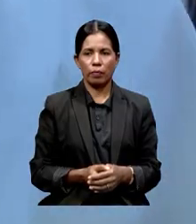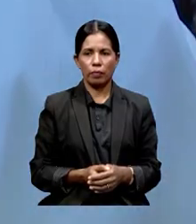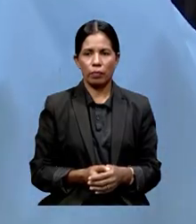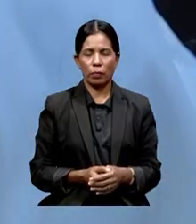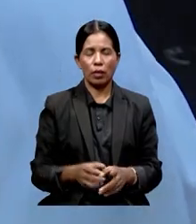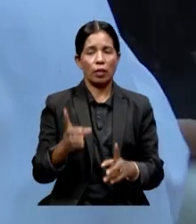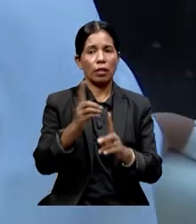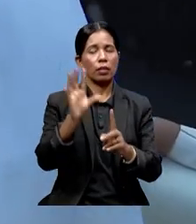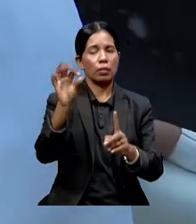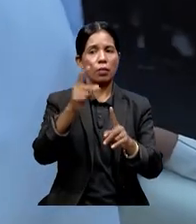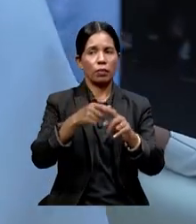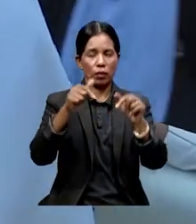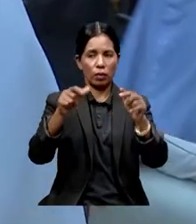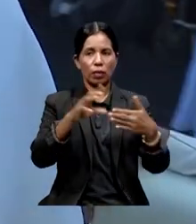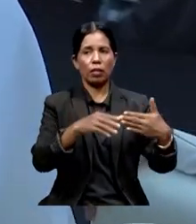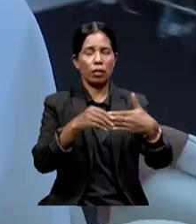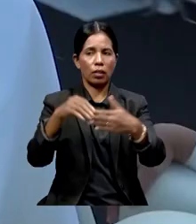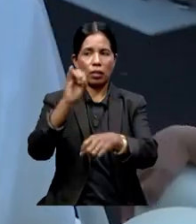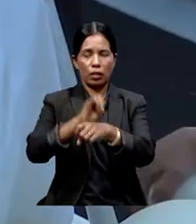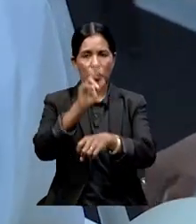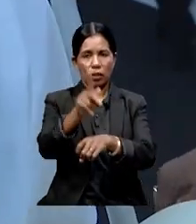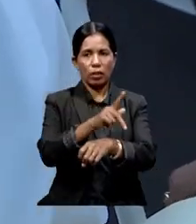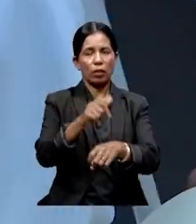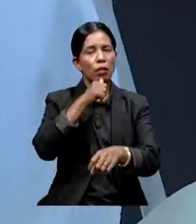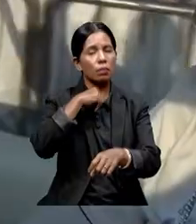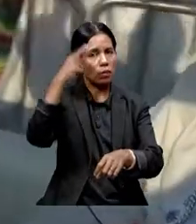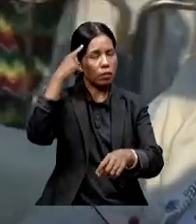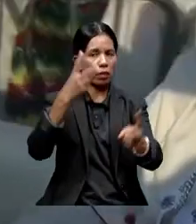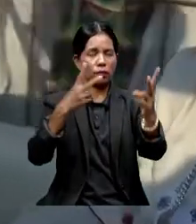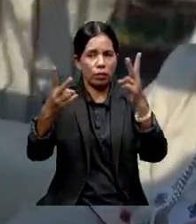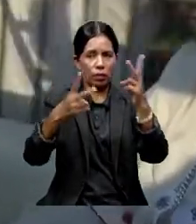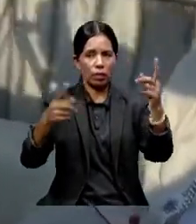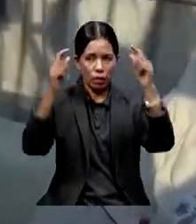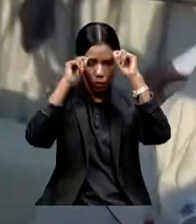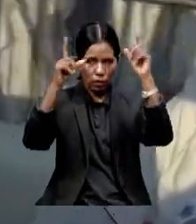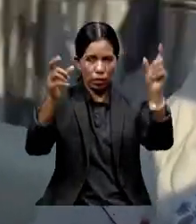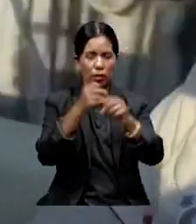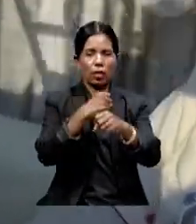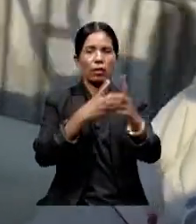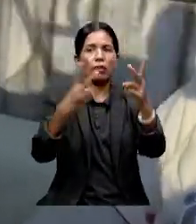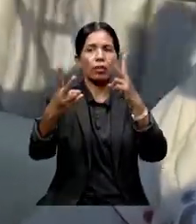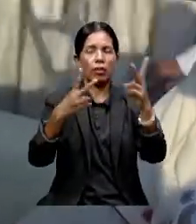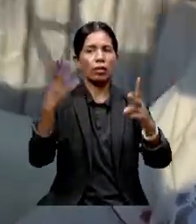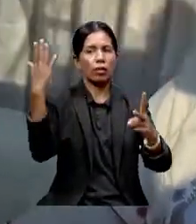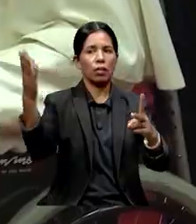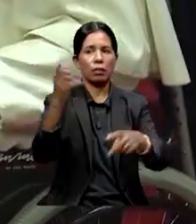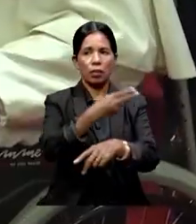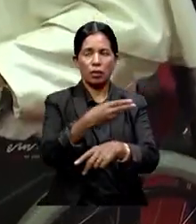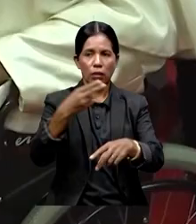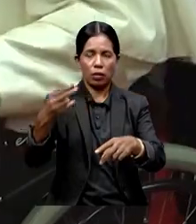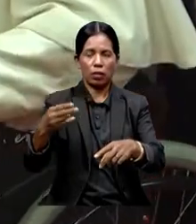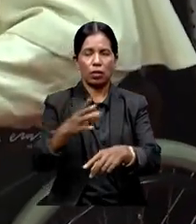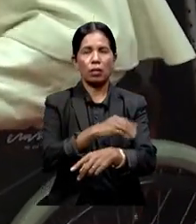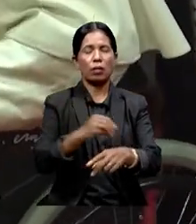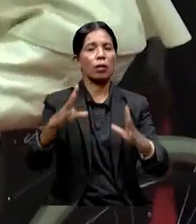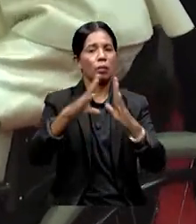Loroncia fulangne líder máximo Iglesia Católica Romana Papa Francisco se visita Timor Leste hafeng halaunya visita pastoral bai Indonesia no Papua Nova